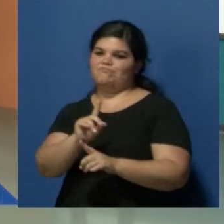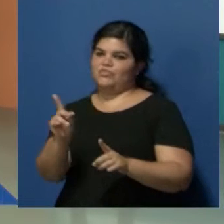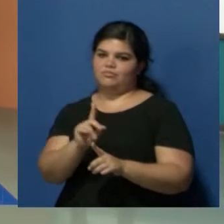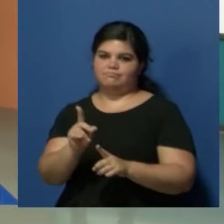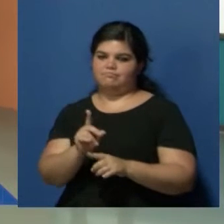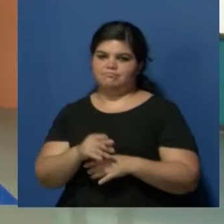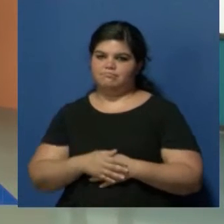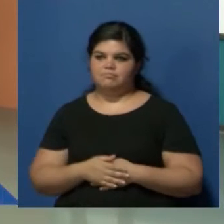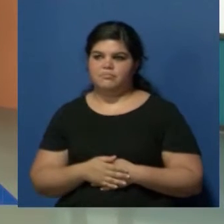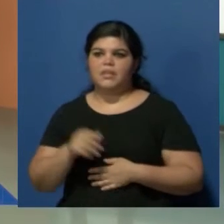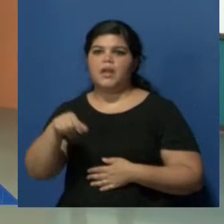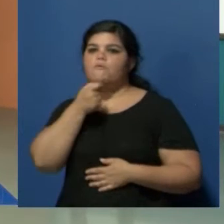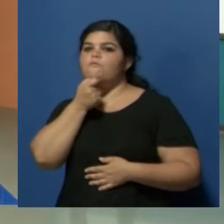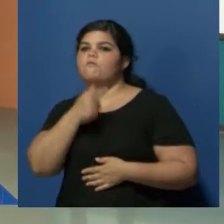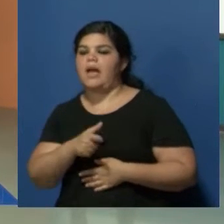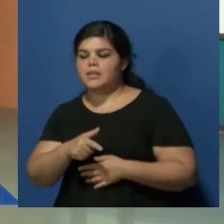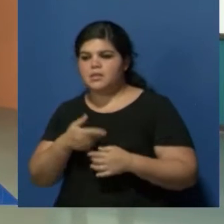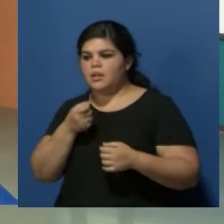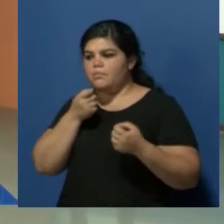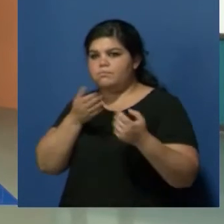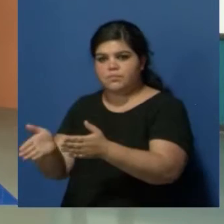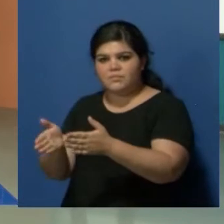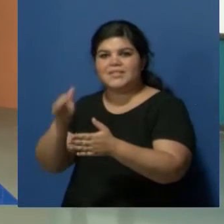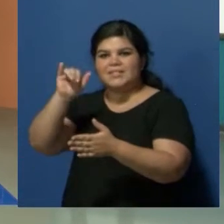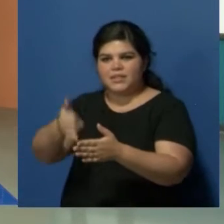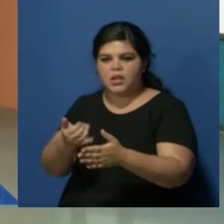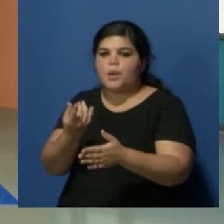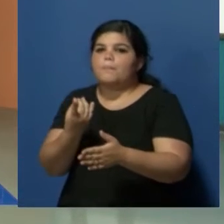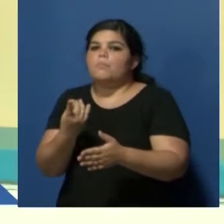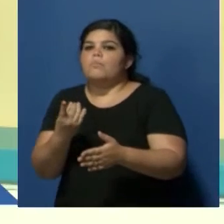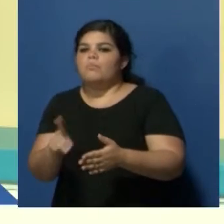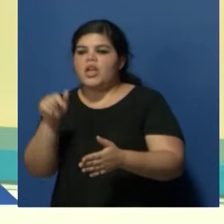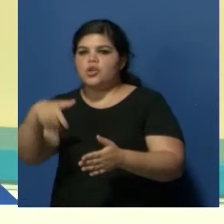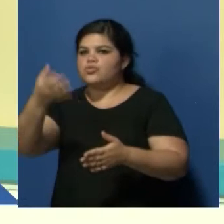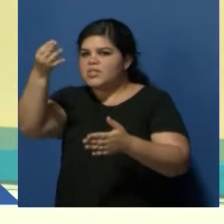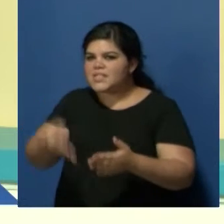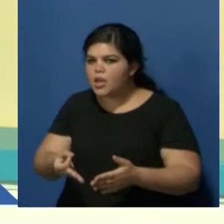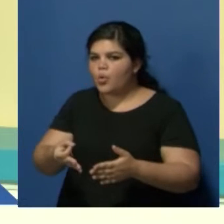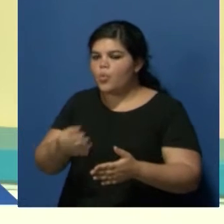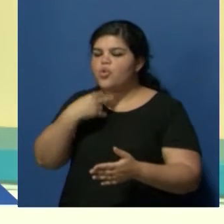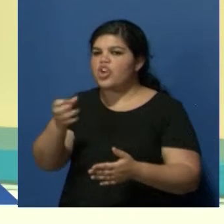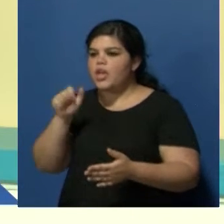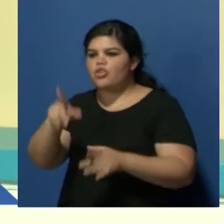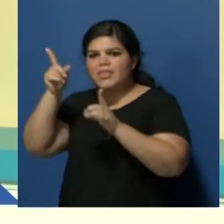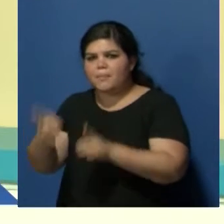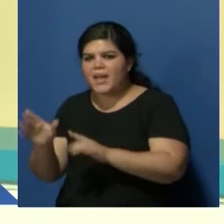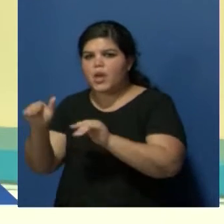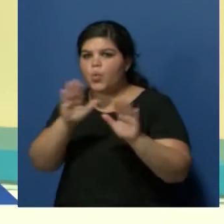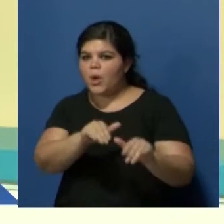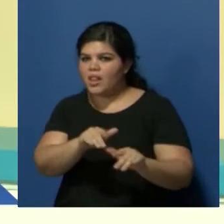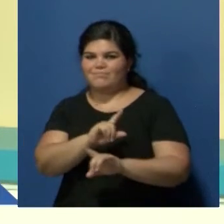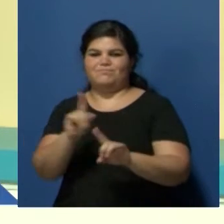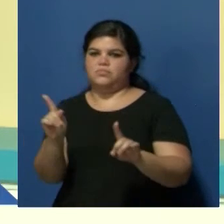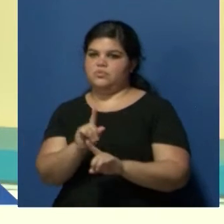mayor accesibilidad hacia, Claro. ninguna duda. Pero eso no determina. ¿Sí? Porque si no, otra vez volvemos al pensamiento